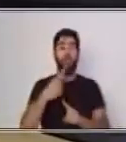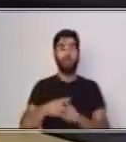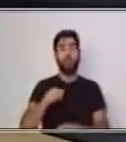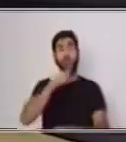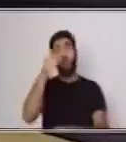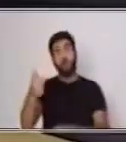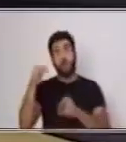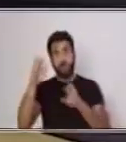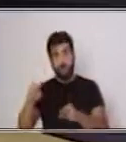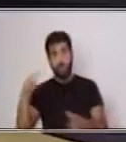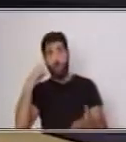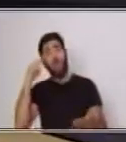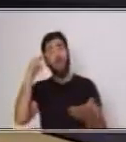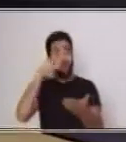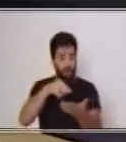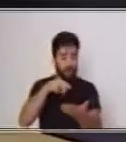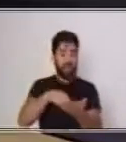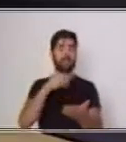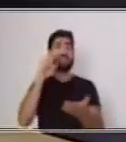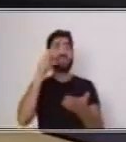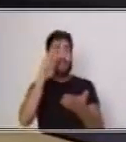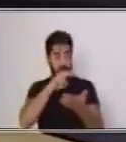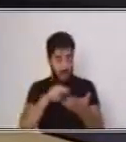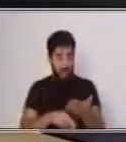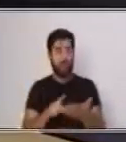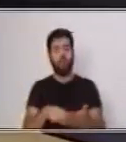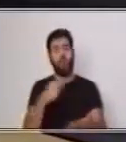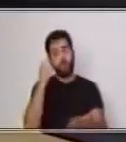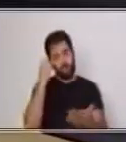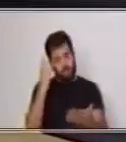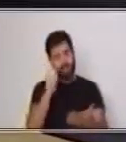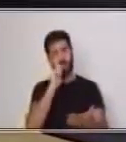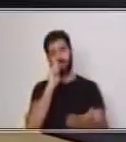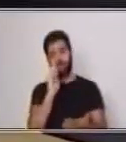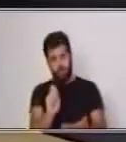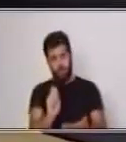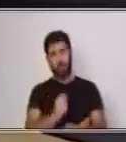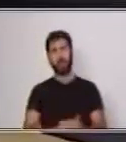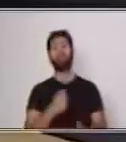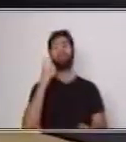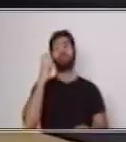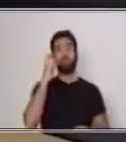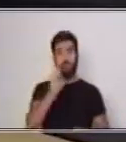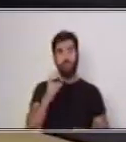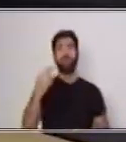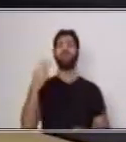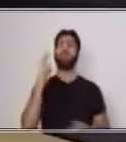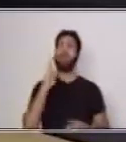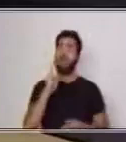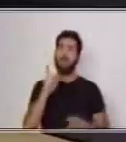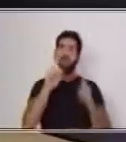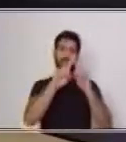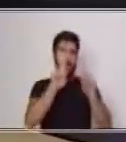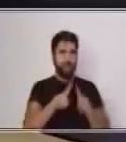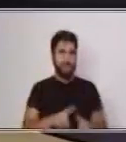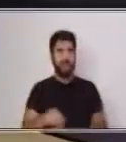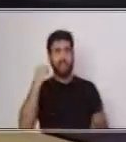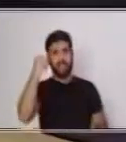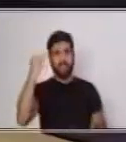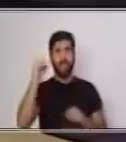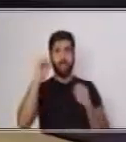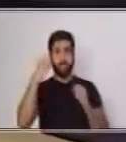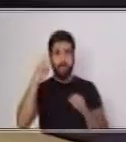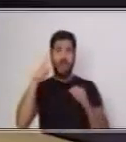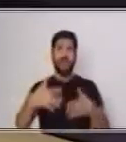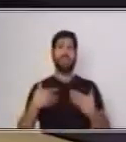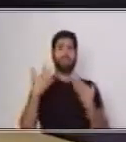o el lector comprenda lo que se está diciendo. Por ello se va a basar en varias ideas para poder crear una